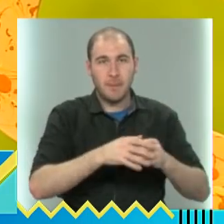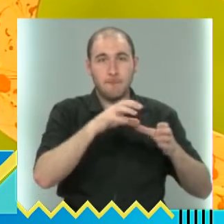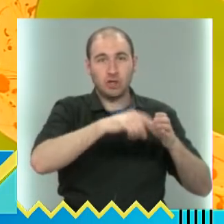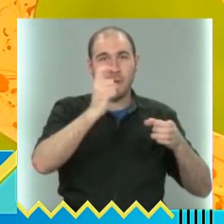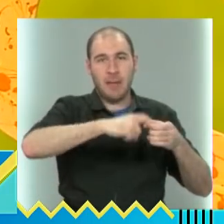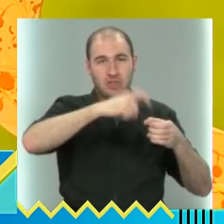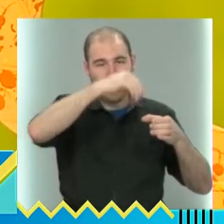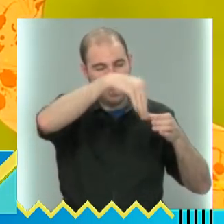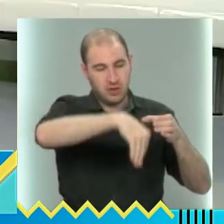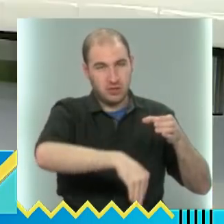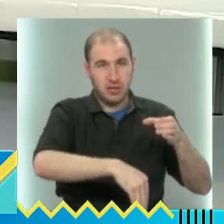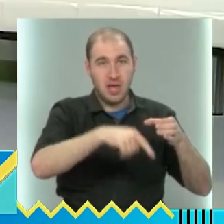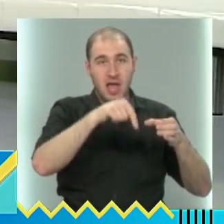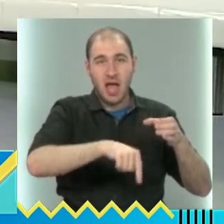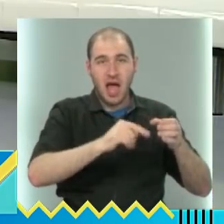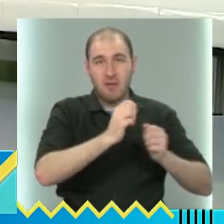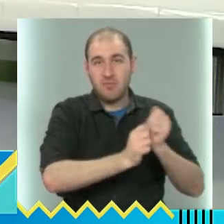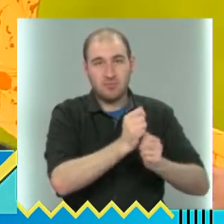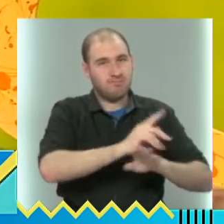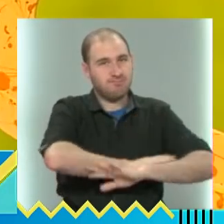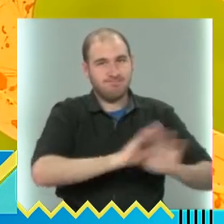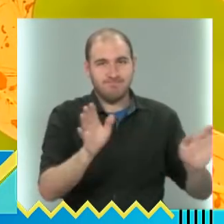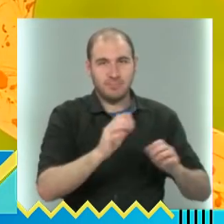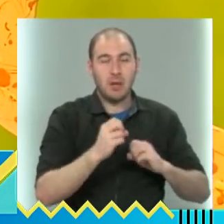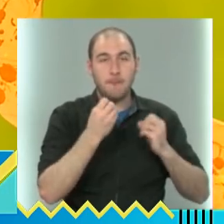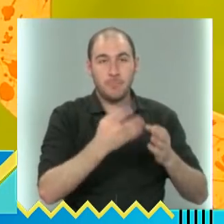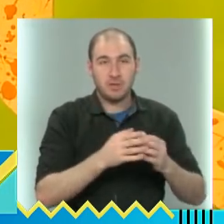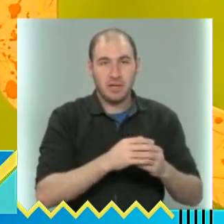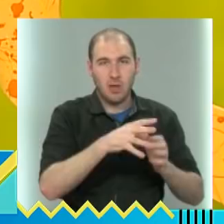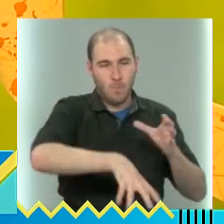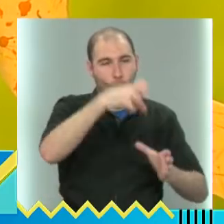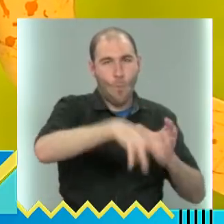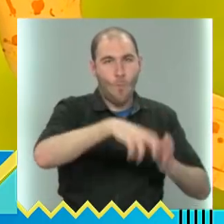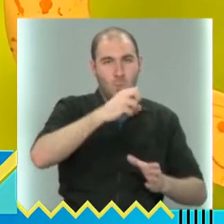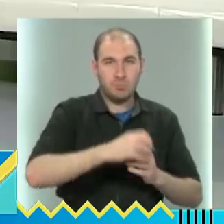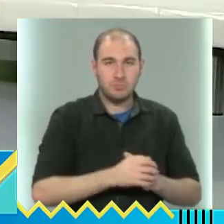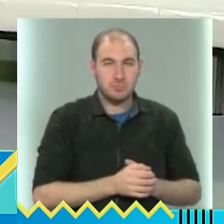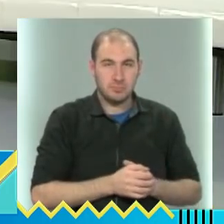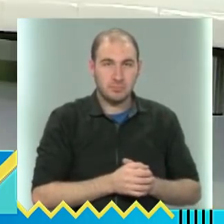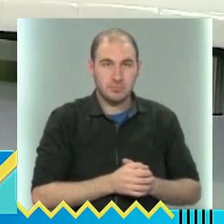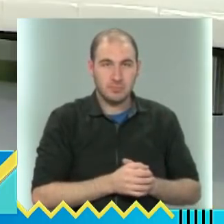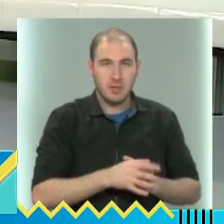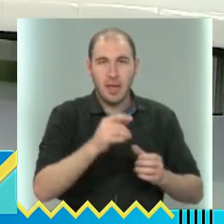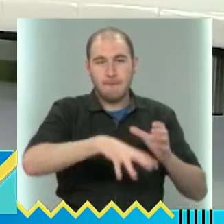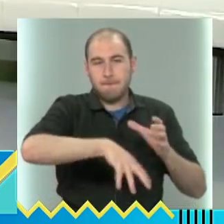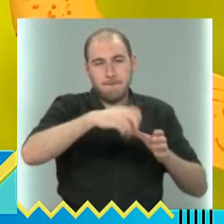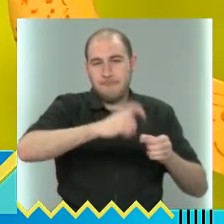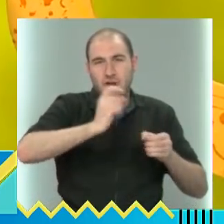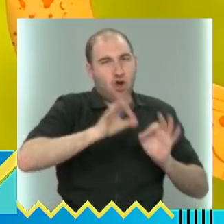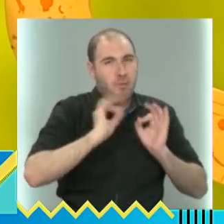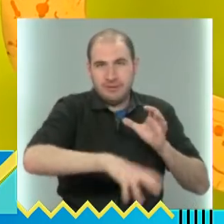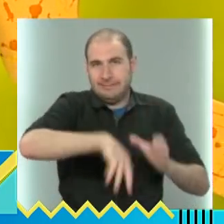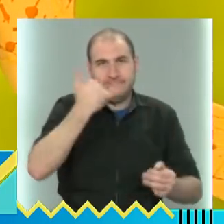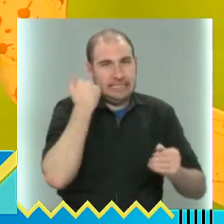de petróleo, el cual ya dejó de tener productividad justamente por haberle extraído la mayor parte o todo el petróleo que vos le podías